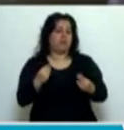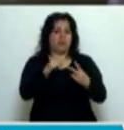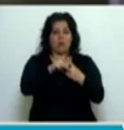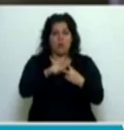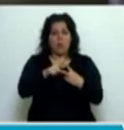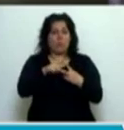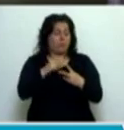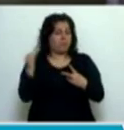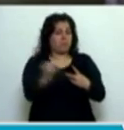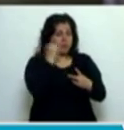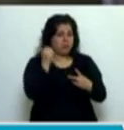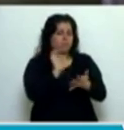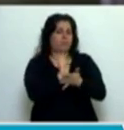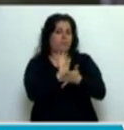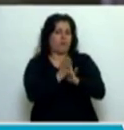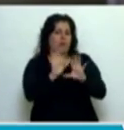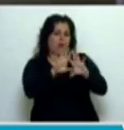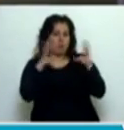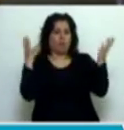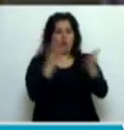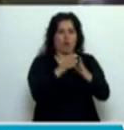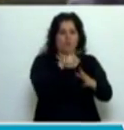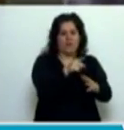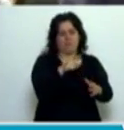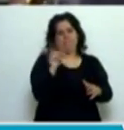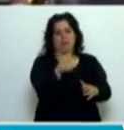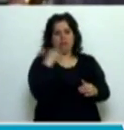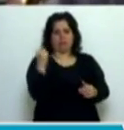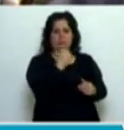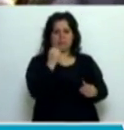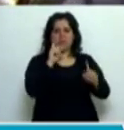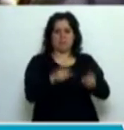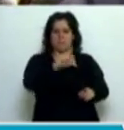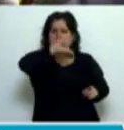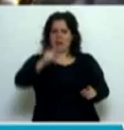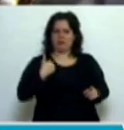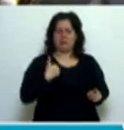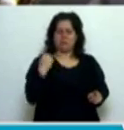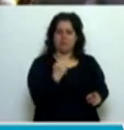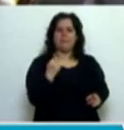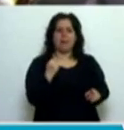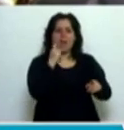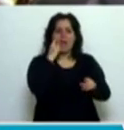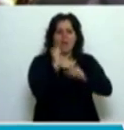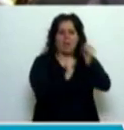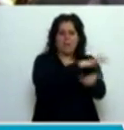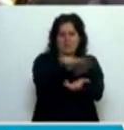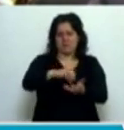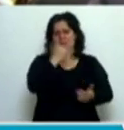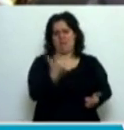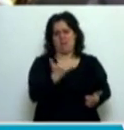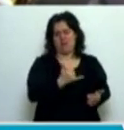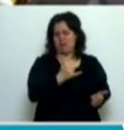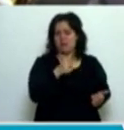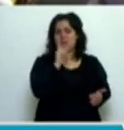cuestión microeconómica global, que para todos es importante, para la Argentina, que esas empresas existan y tengan una